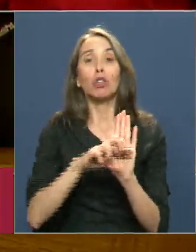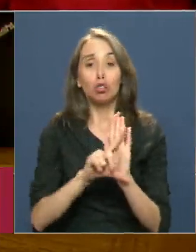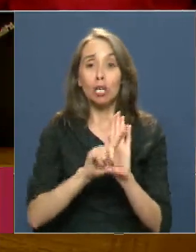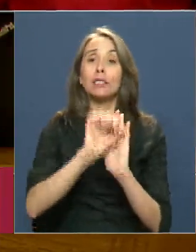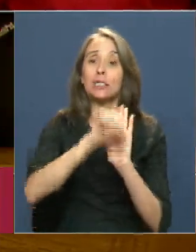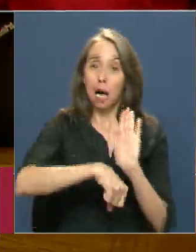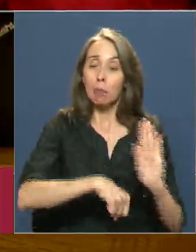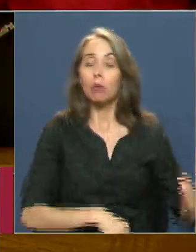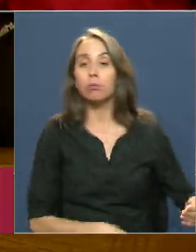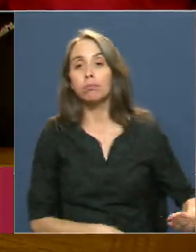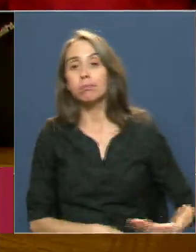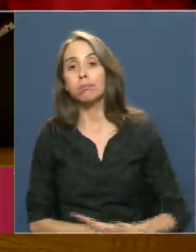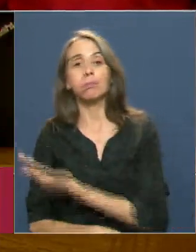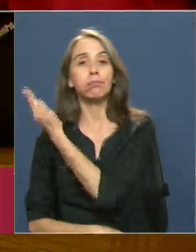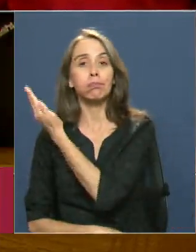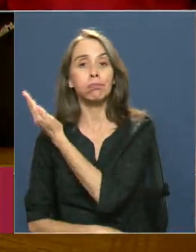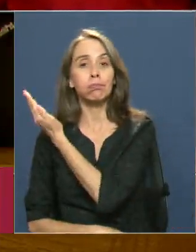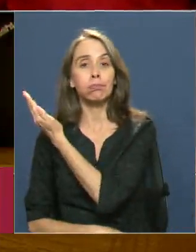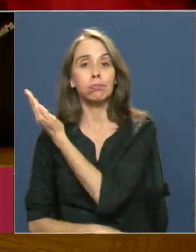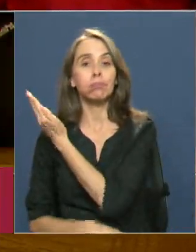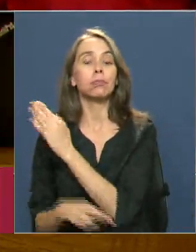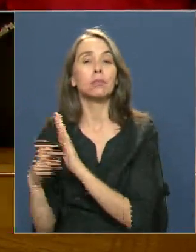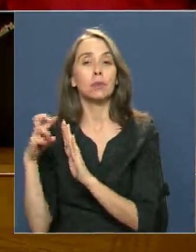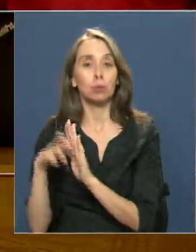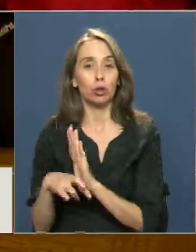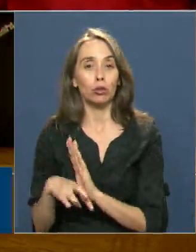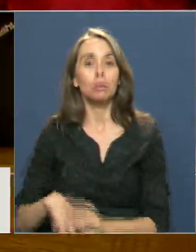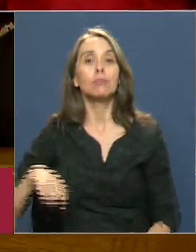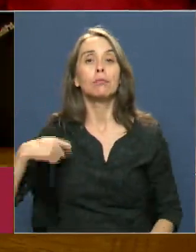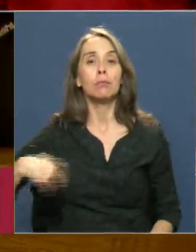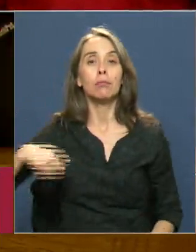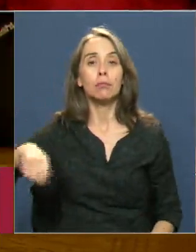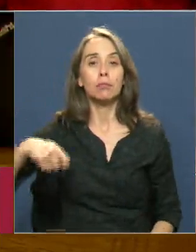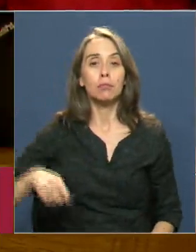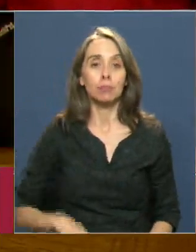aprueba y se despacha el proyecto.